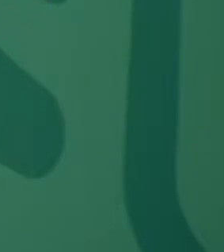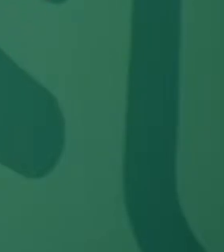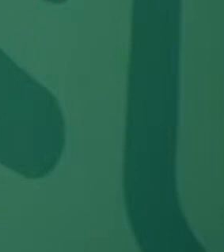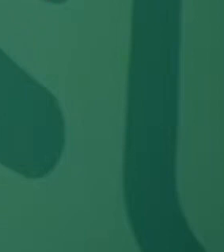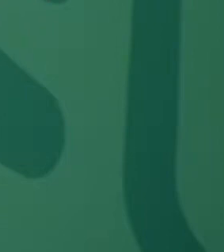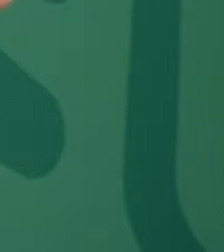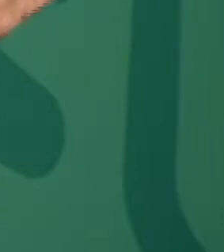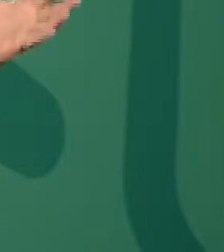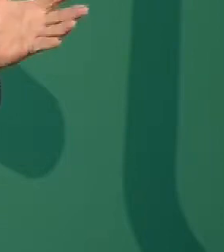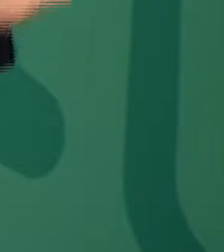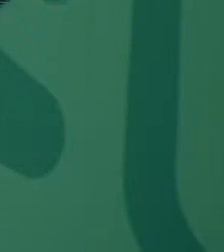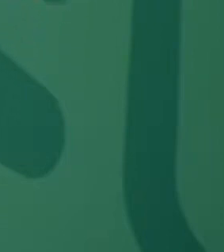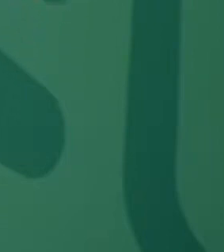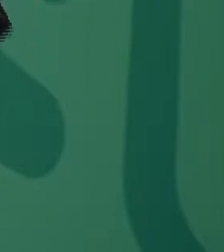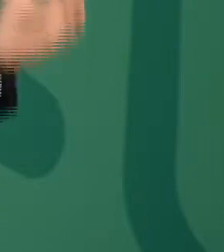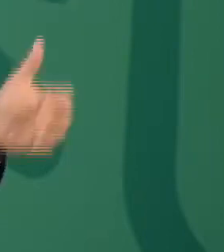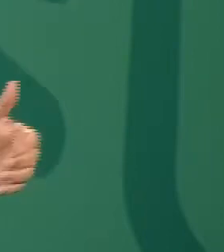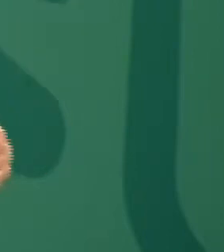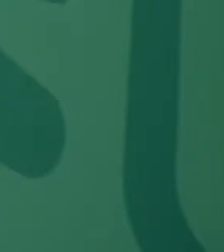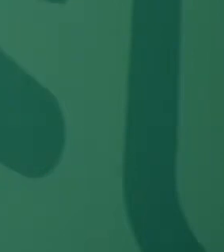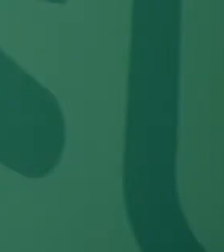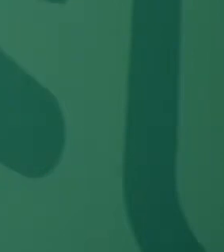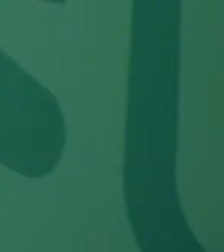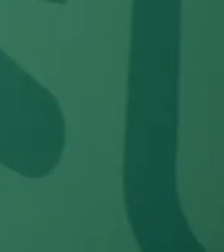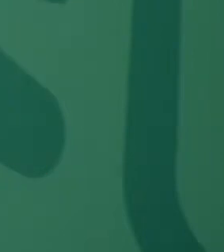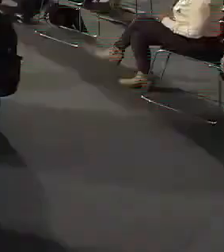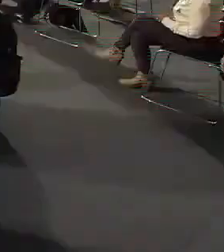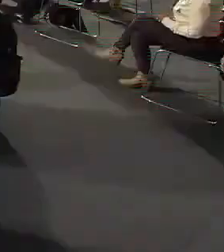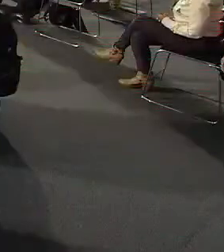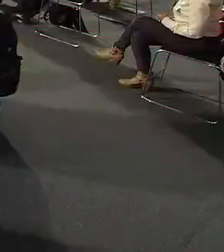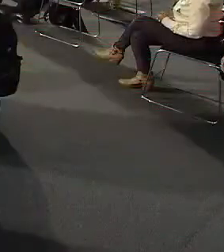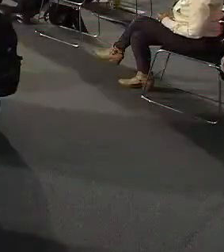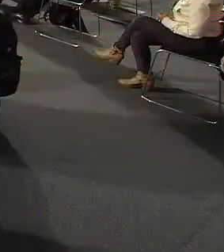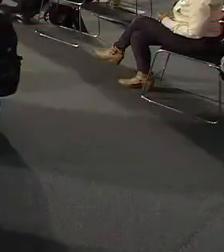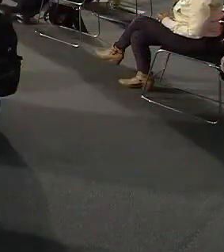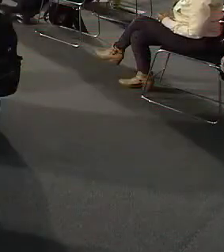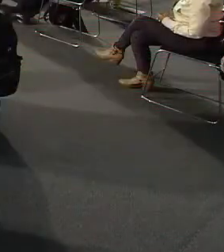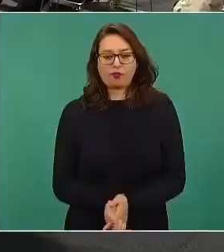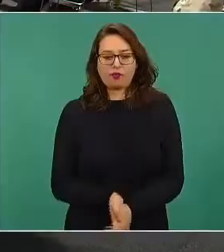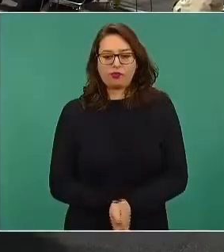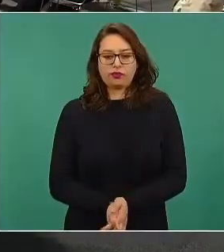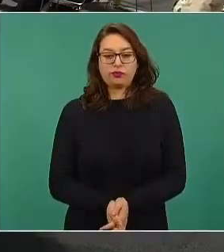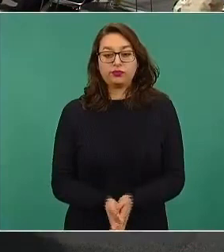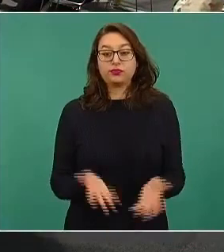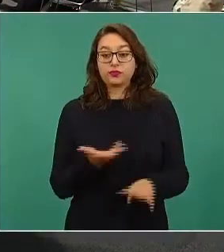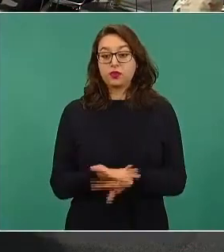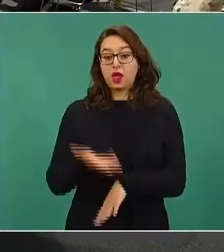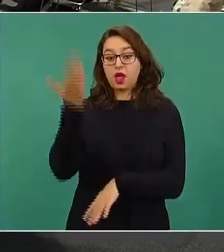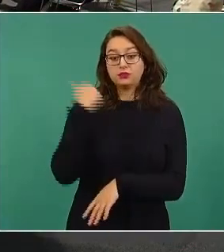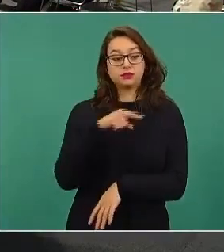camionetas blindadas y todo esto que había en exceso.